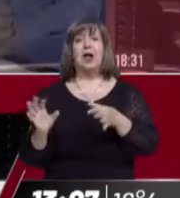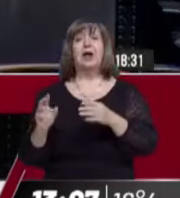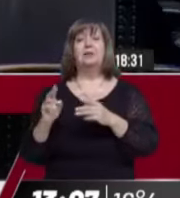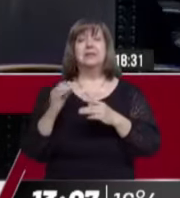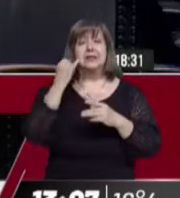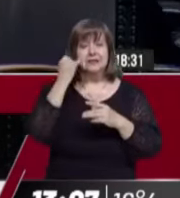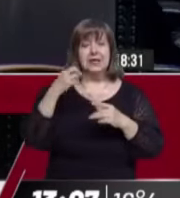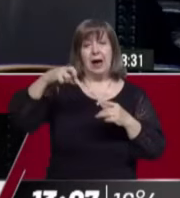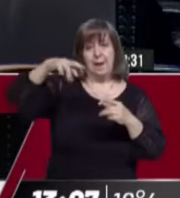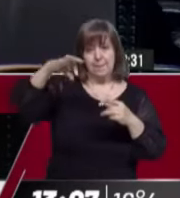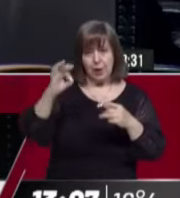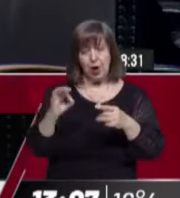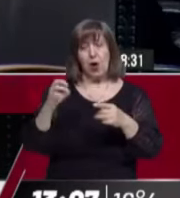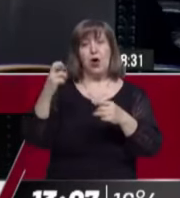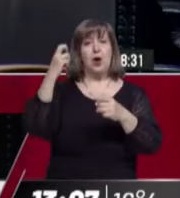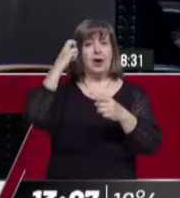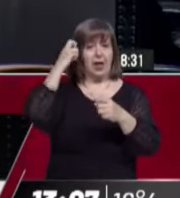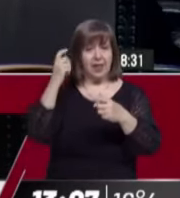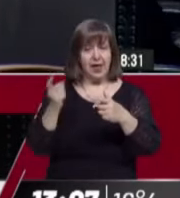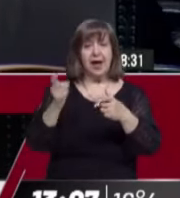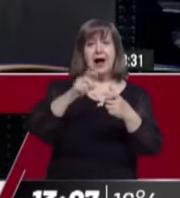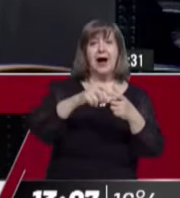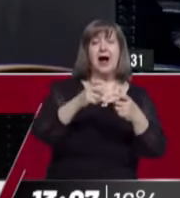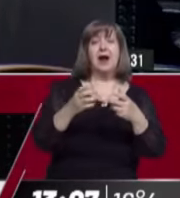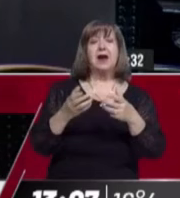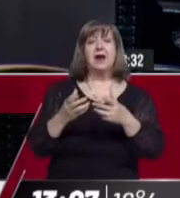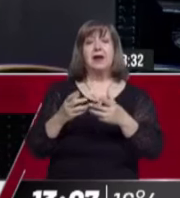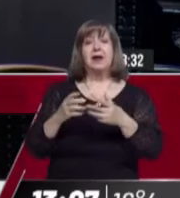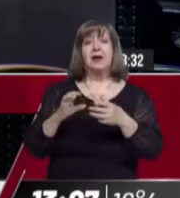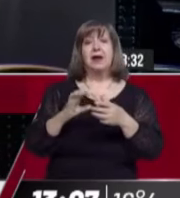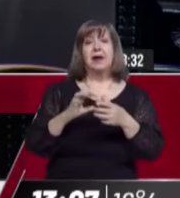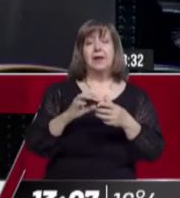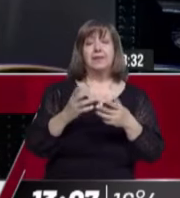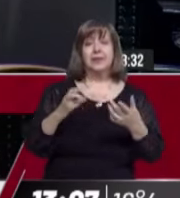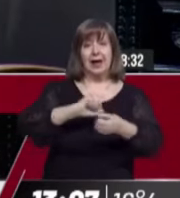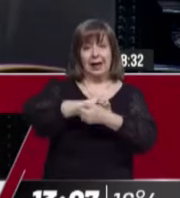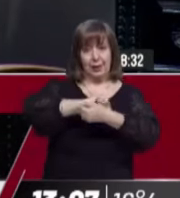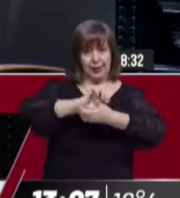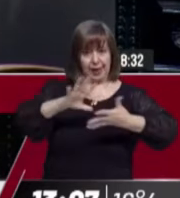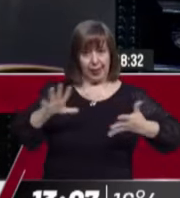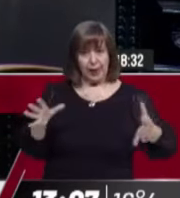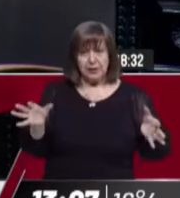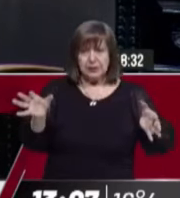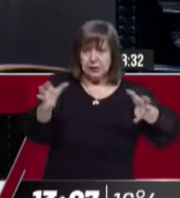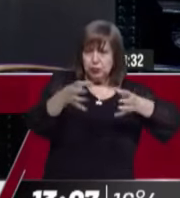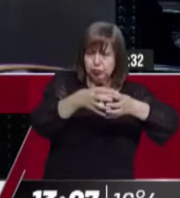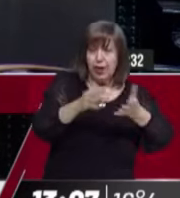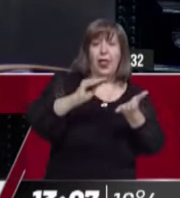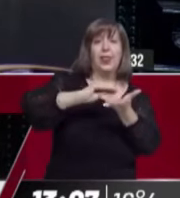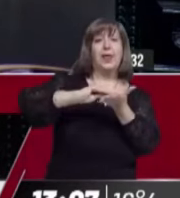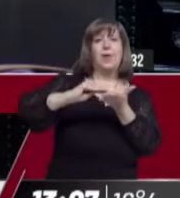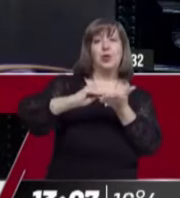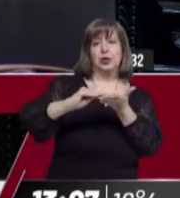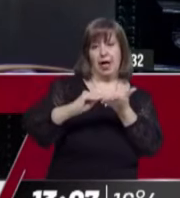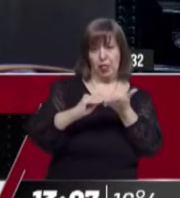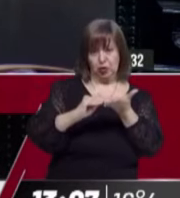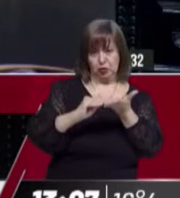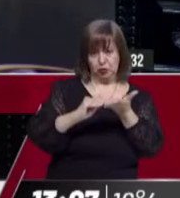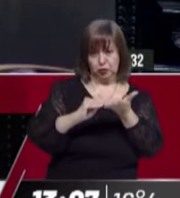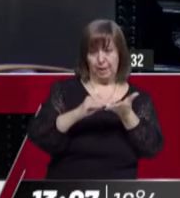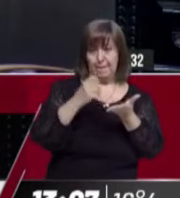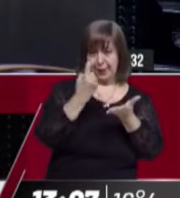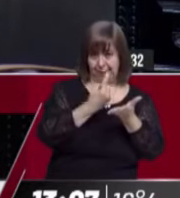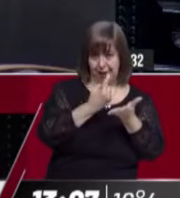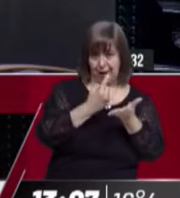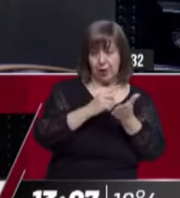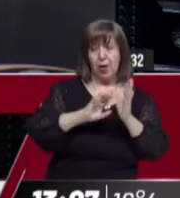con el PRO, parte de la UCR, parte de Hacemos Coalición, de Miguel Pichetto, y los números estarían en diputados. Distinto va a ser cuando esto vaya al